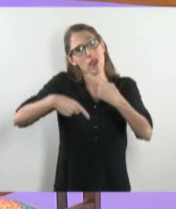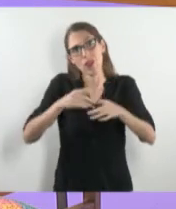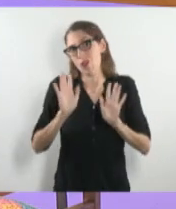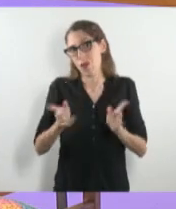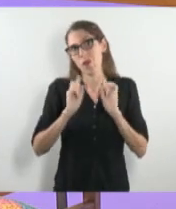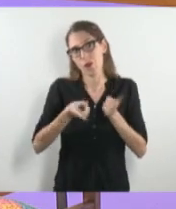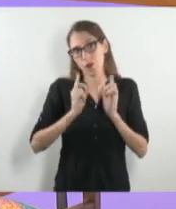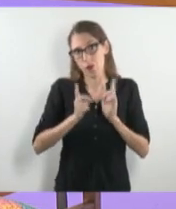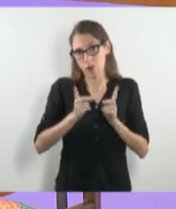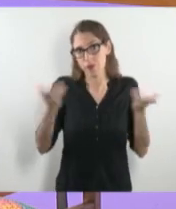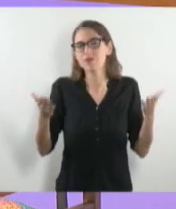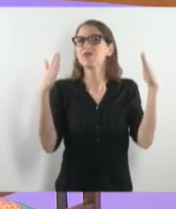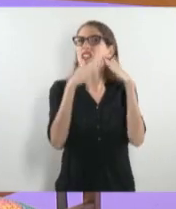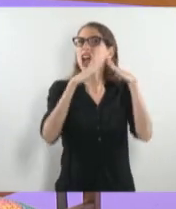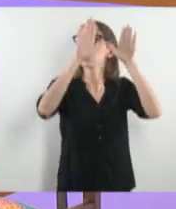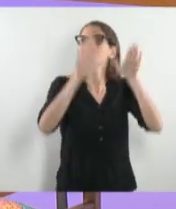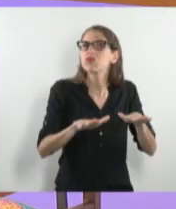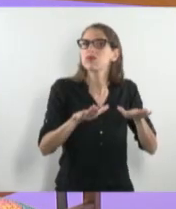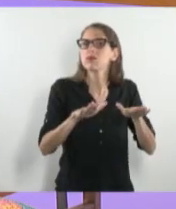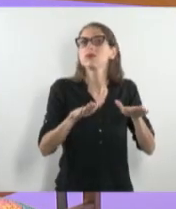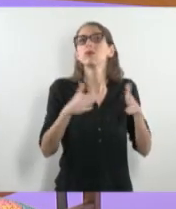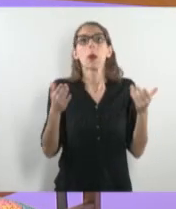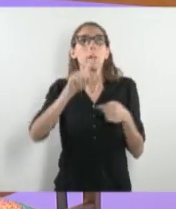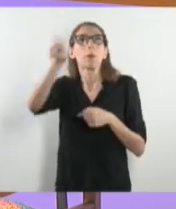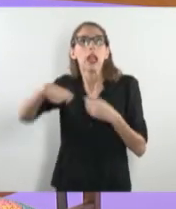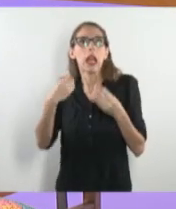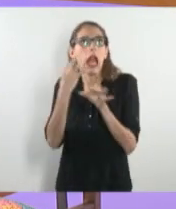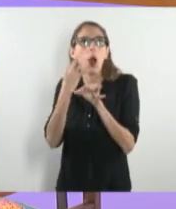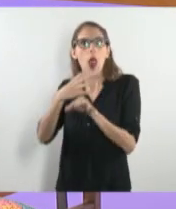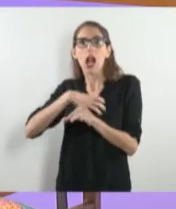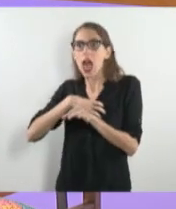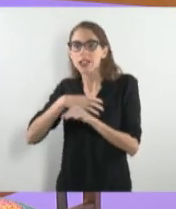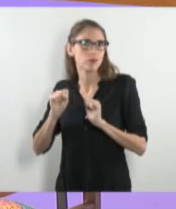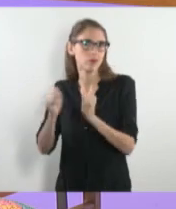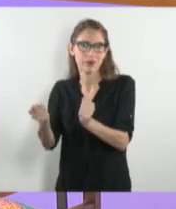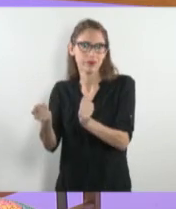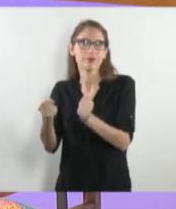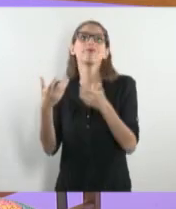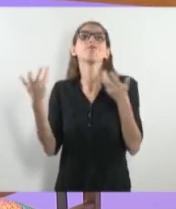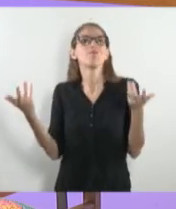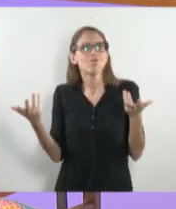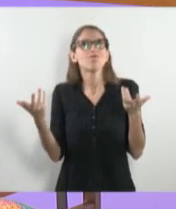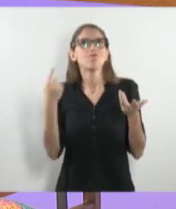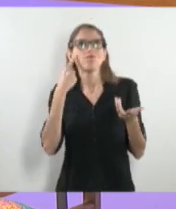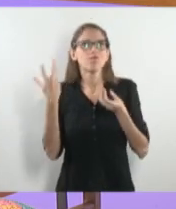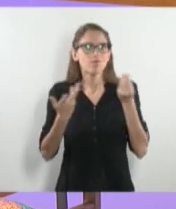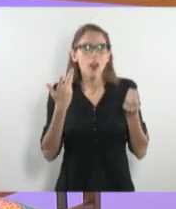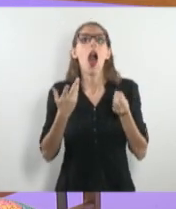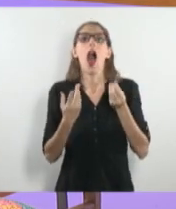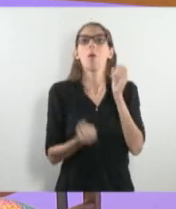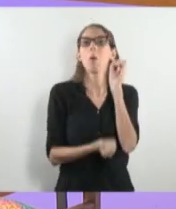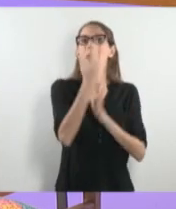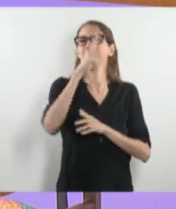cuarentena que también ha generado la suspensión de las clases y que posibilita entonces, sin embargo, espacios como